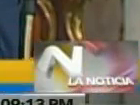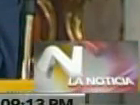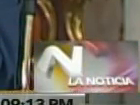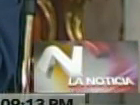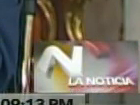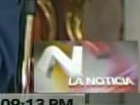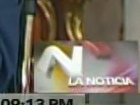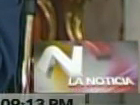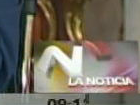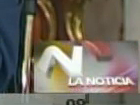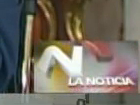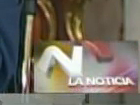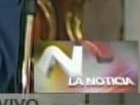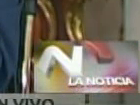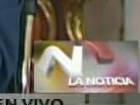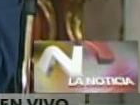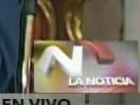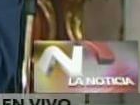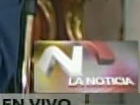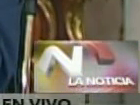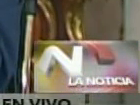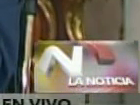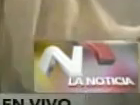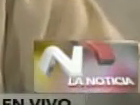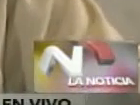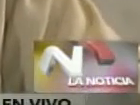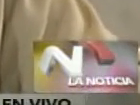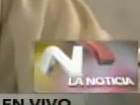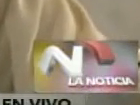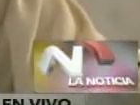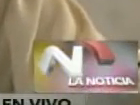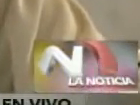eso fue una iniciativa, presidente, que hemos llevado adelante